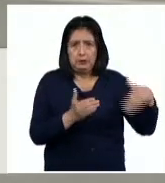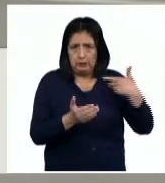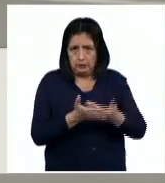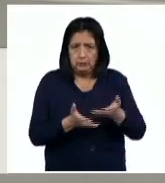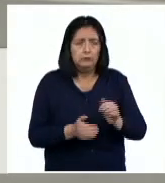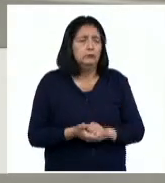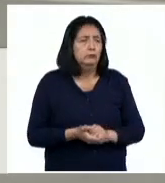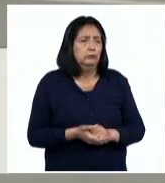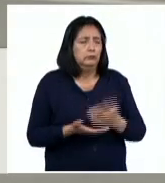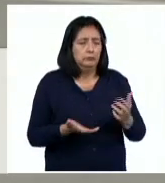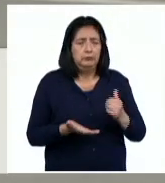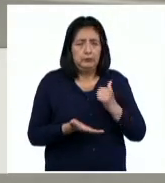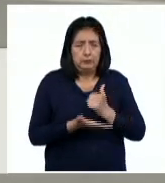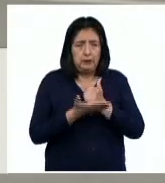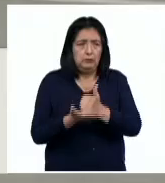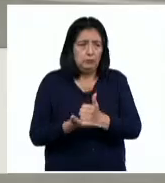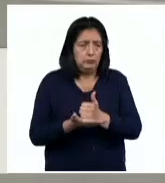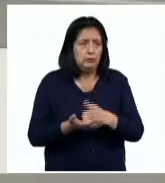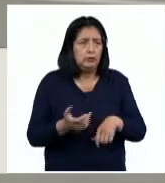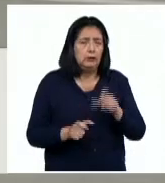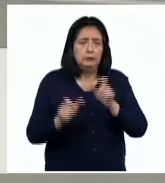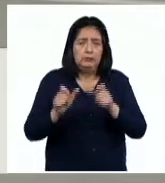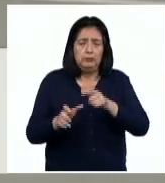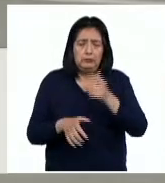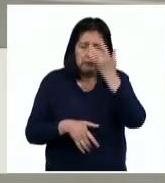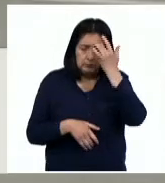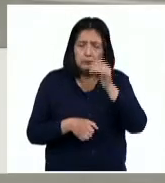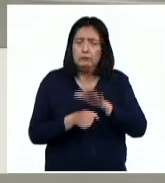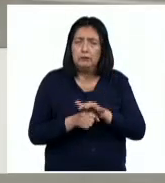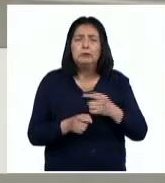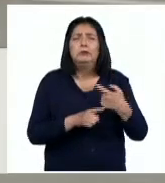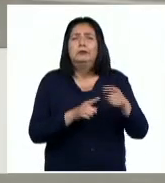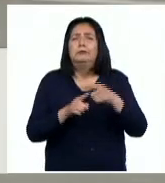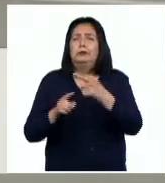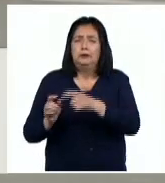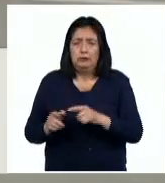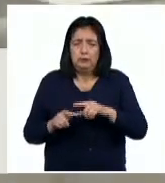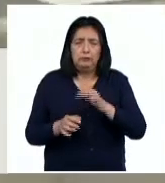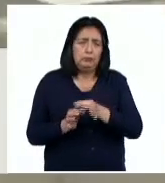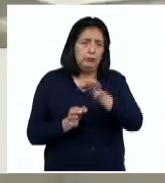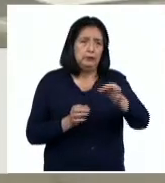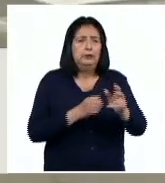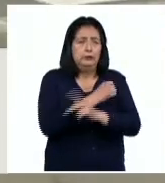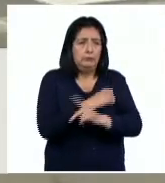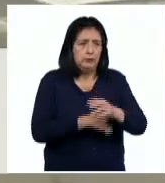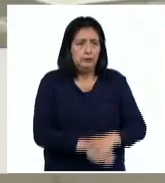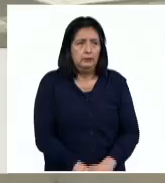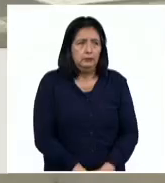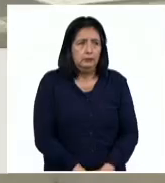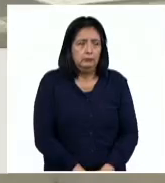y ayudarán a los pacientes en distintas partes del país.